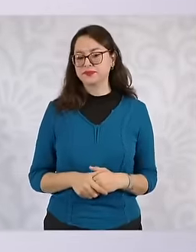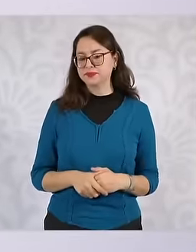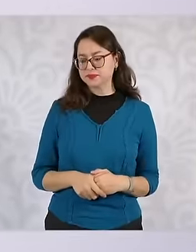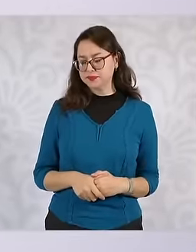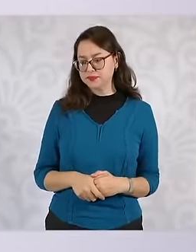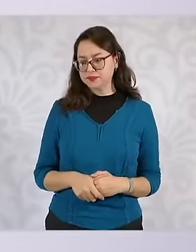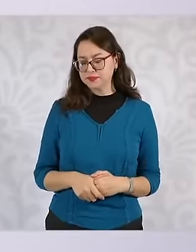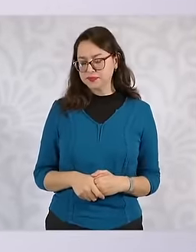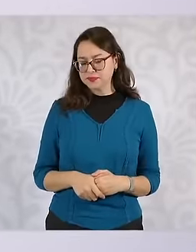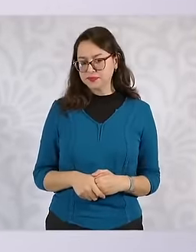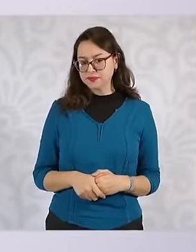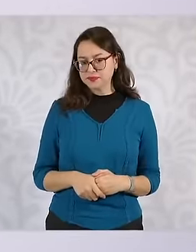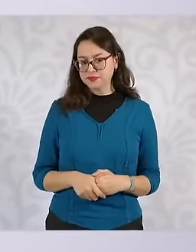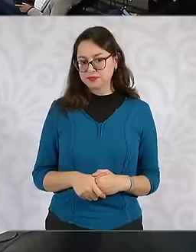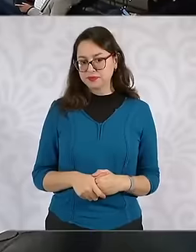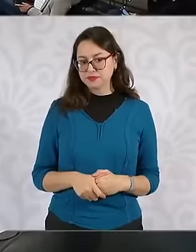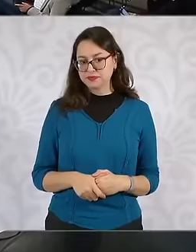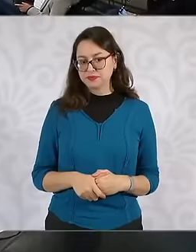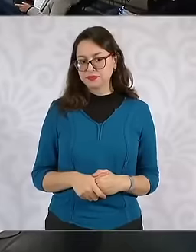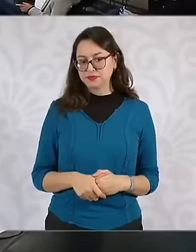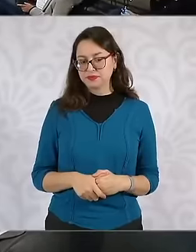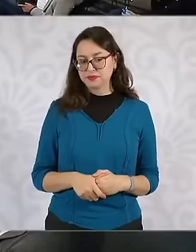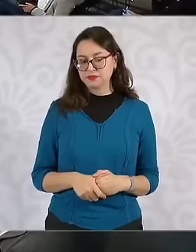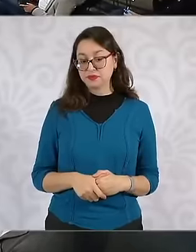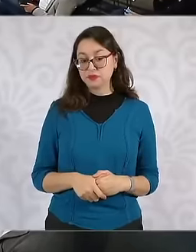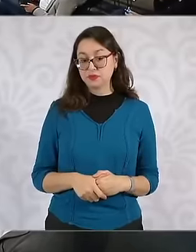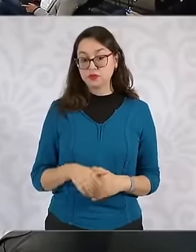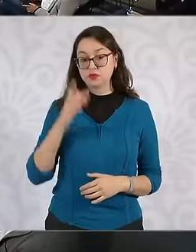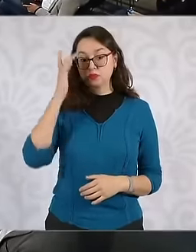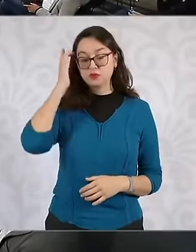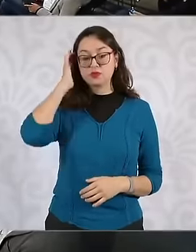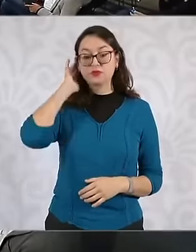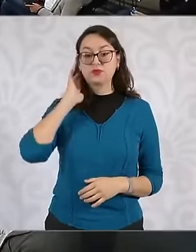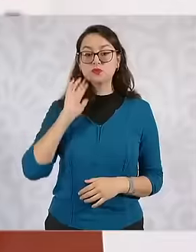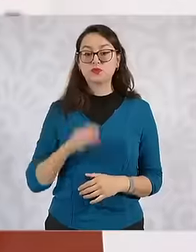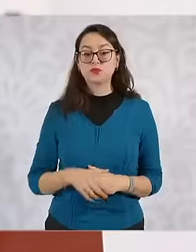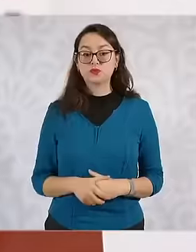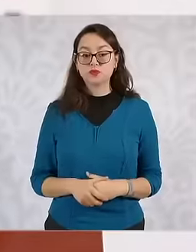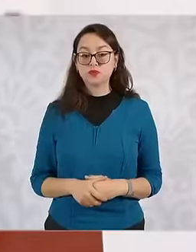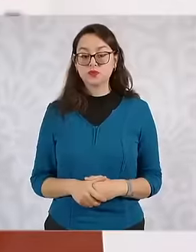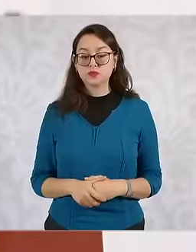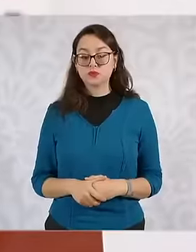pseudo periodista que lo dejó con la palabra en la boca. ¡Veamos!